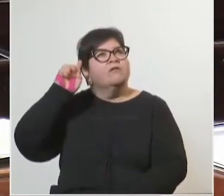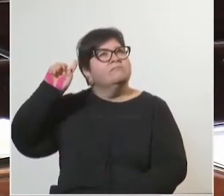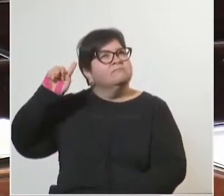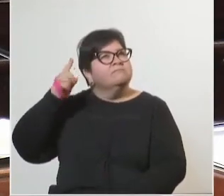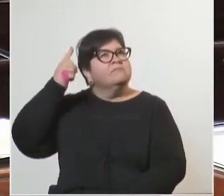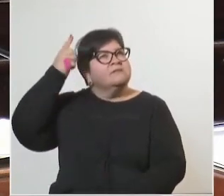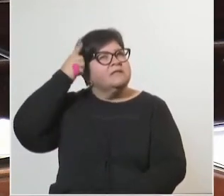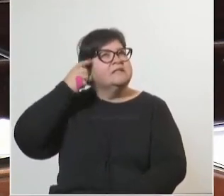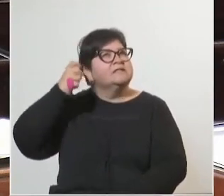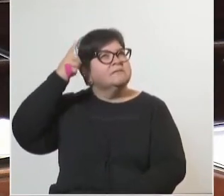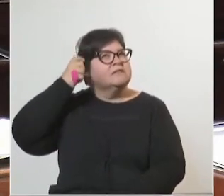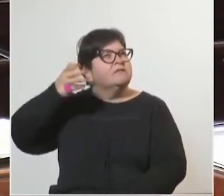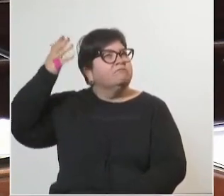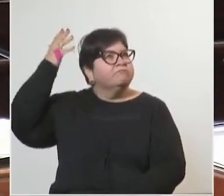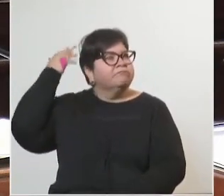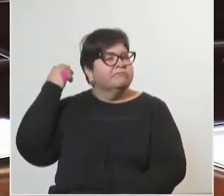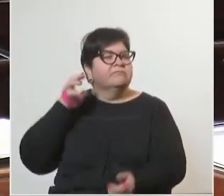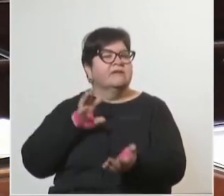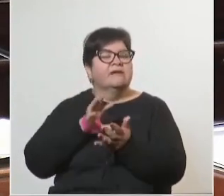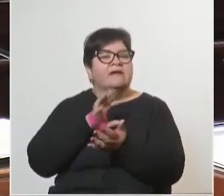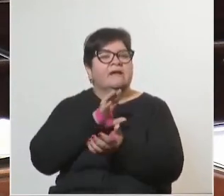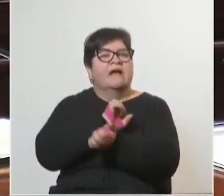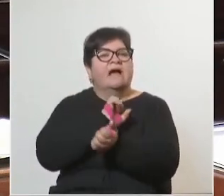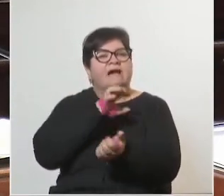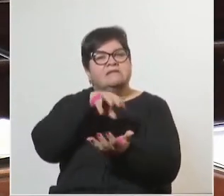en ese sentido en la cárcel de Miguelete,